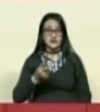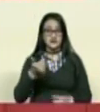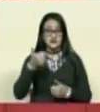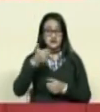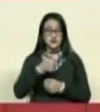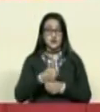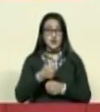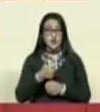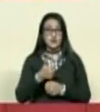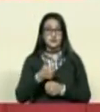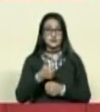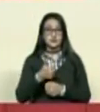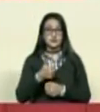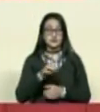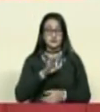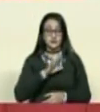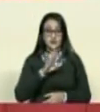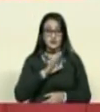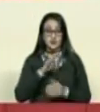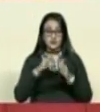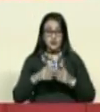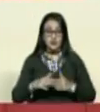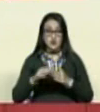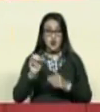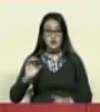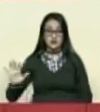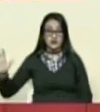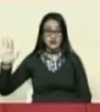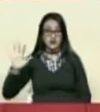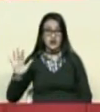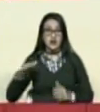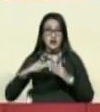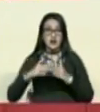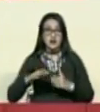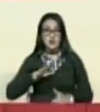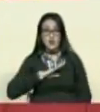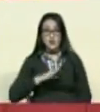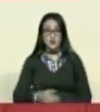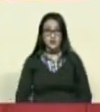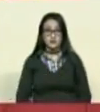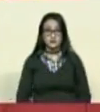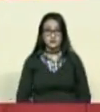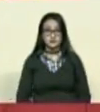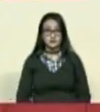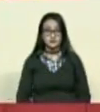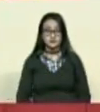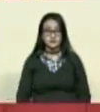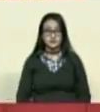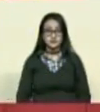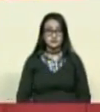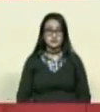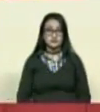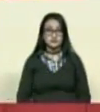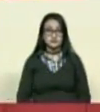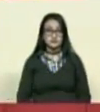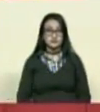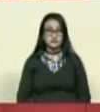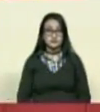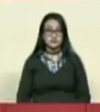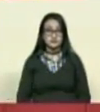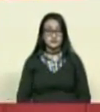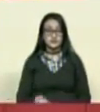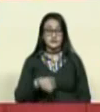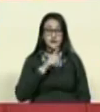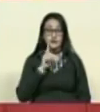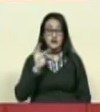Goyo, comandante de la Zona Marítima Insular Occidental. Muy bien. Y General de División